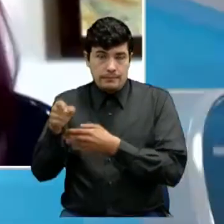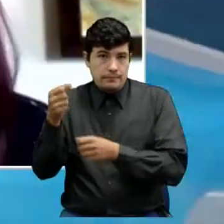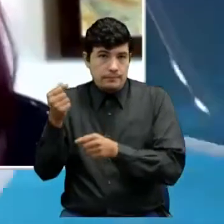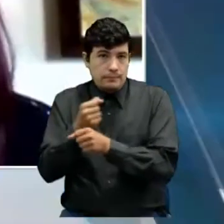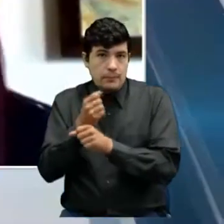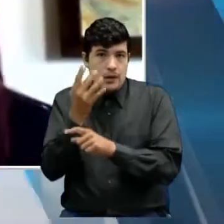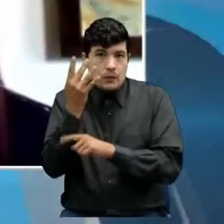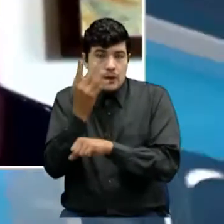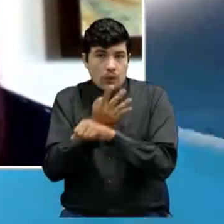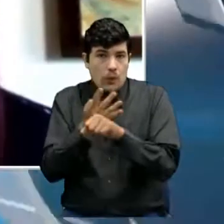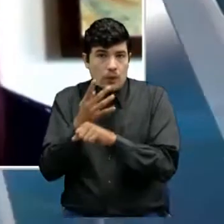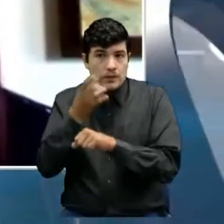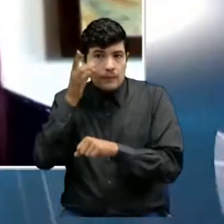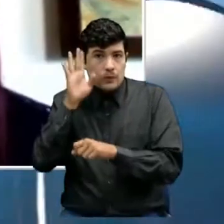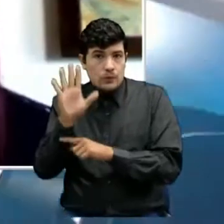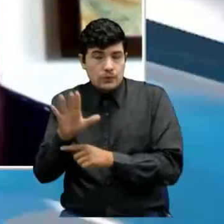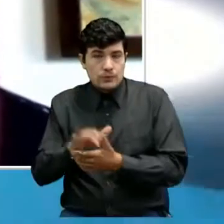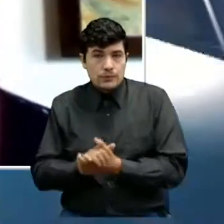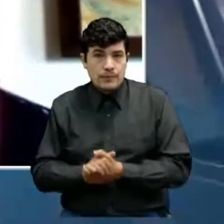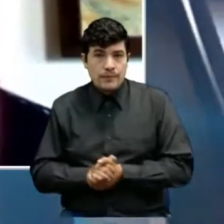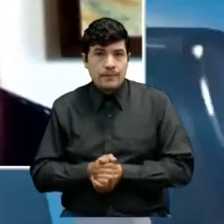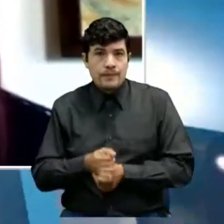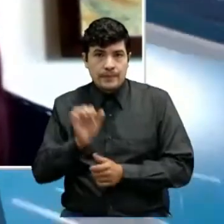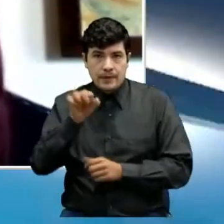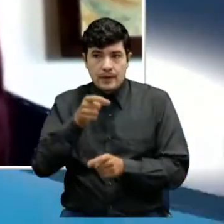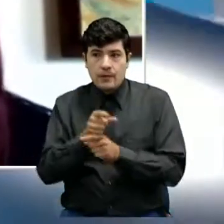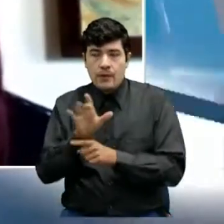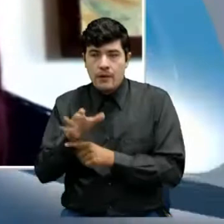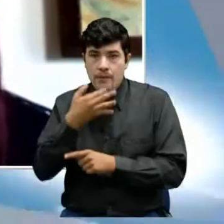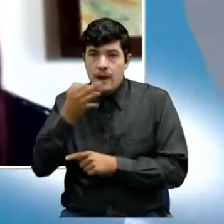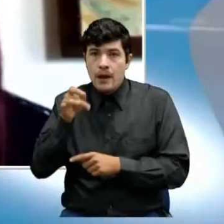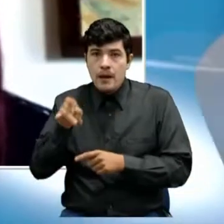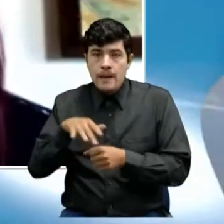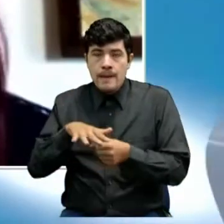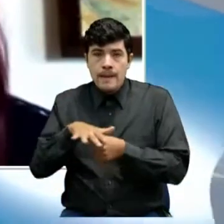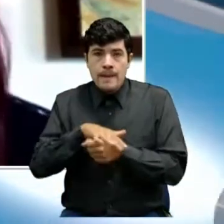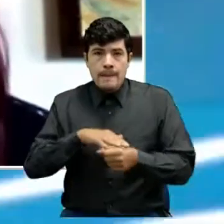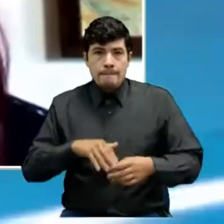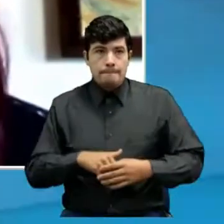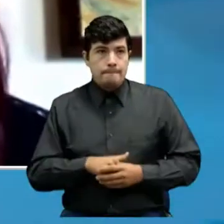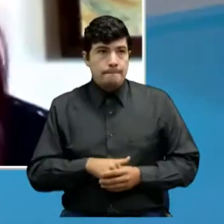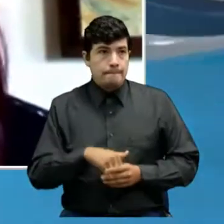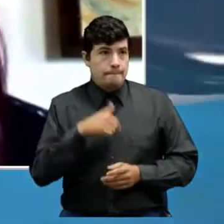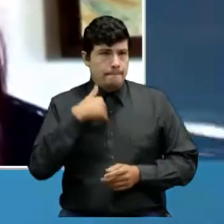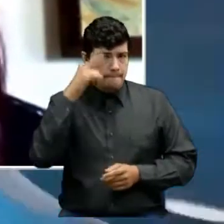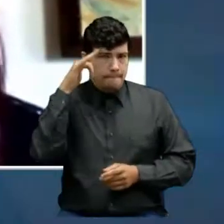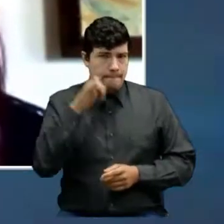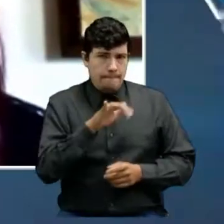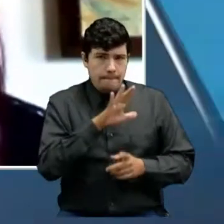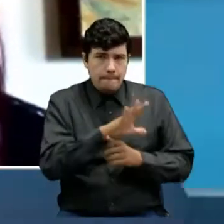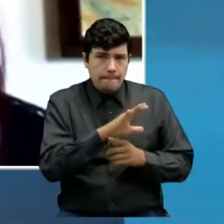tiempo. Es la realidad de muchos ciudadanos, es la realidad. Pero me imagino que gana